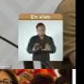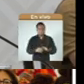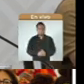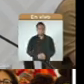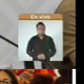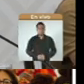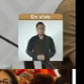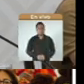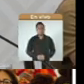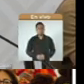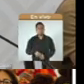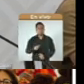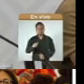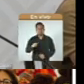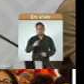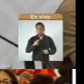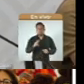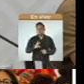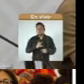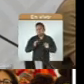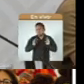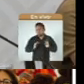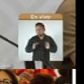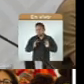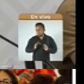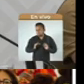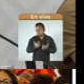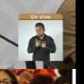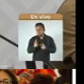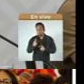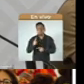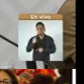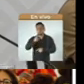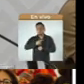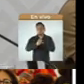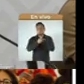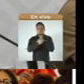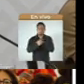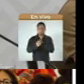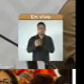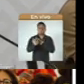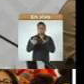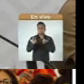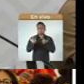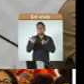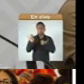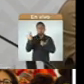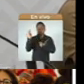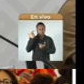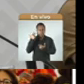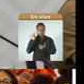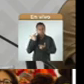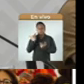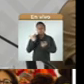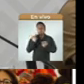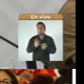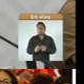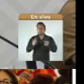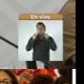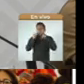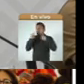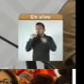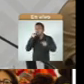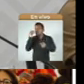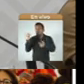este está garantizada la libertad y bueno si no algún medio no no no en particular quien diga que no va a